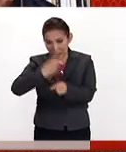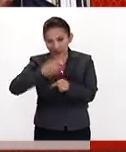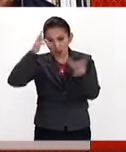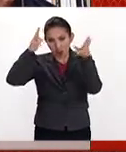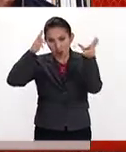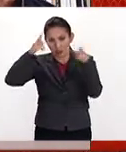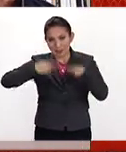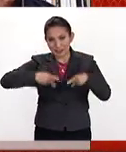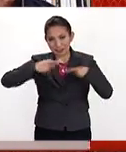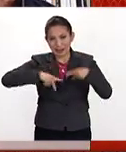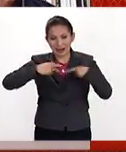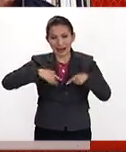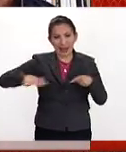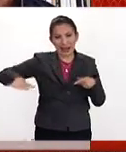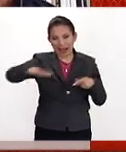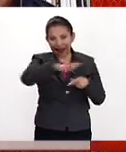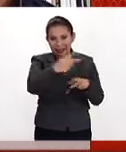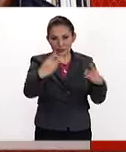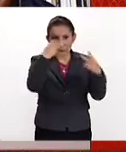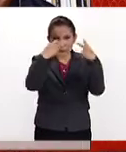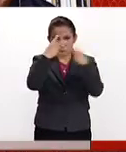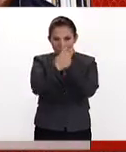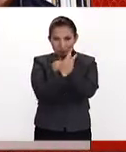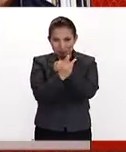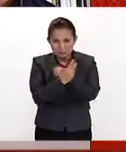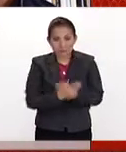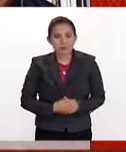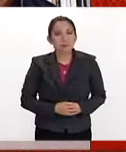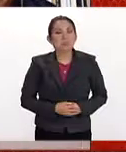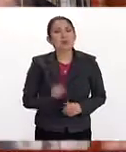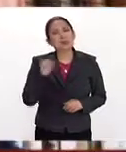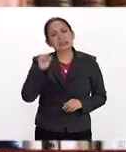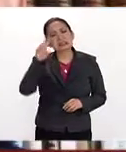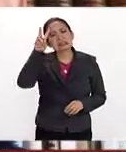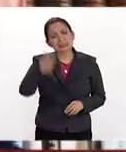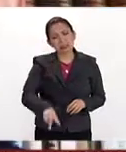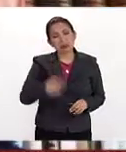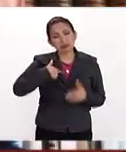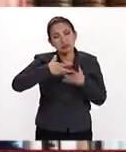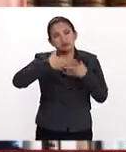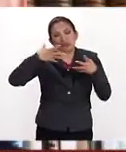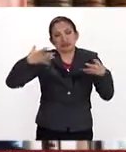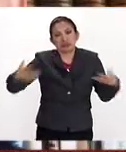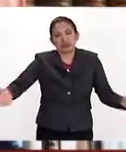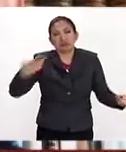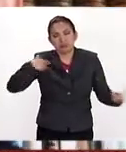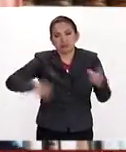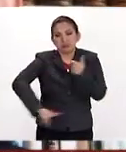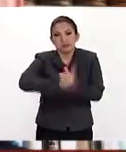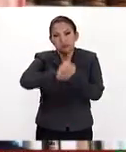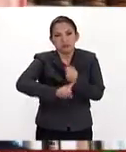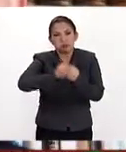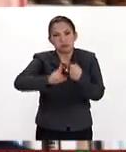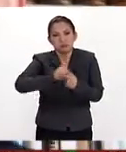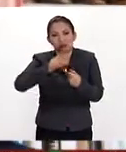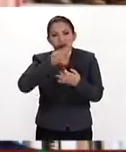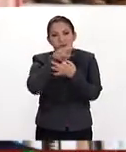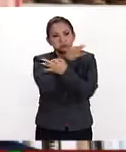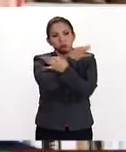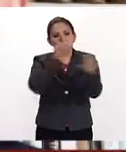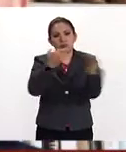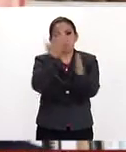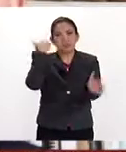saludos a nuestros televidentes. Sí, ha causado un enorme revuelo las declaraciones del